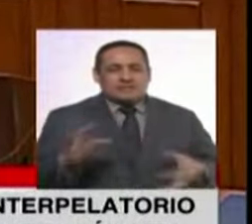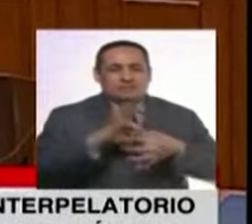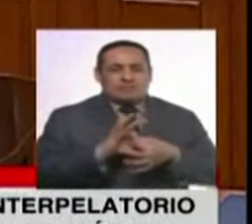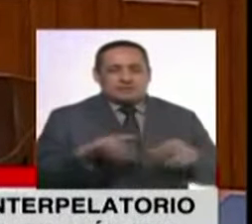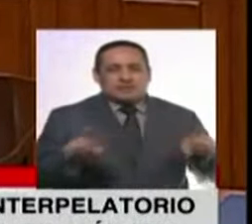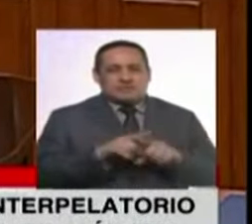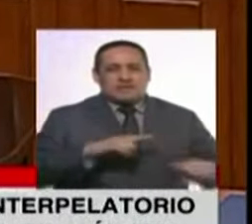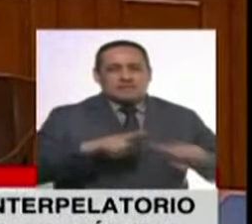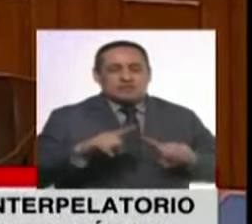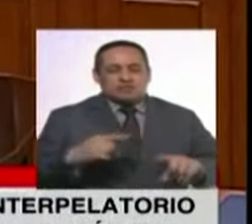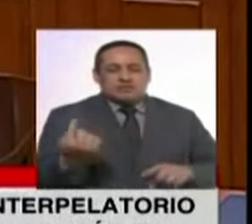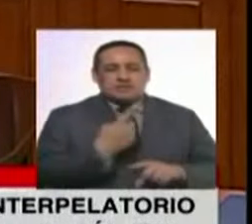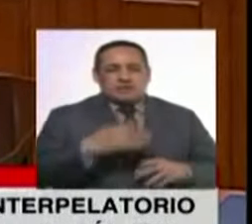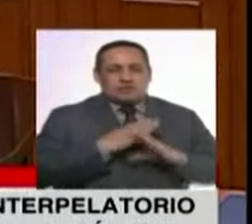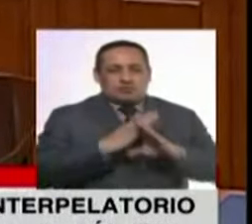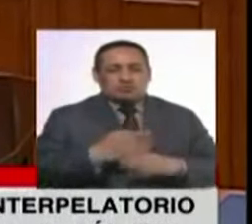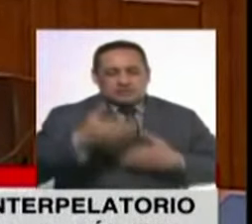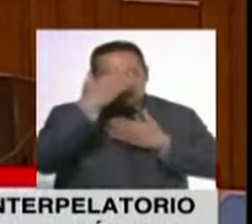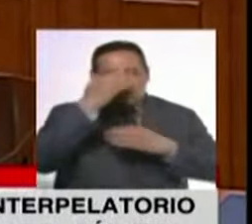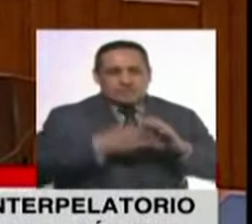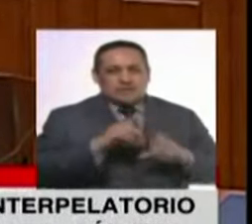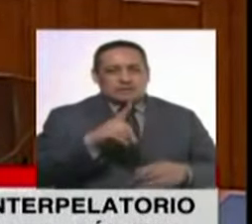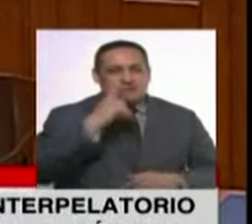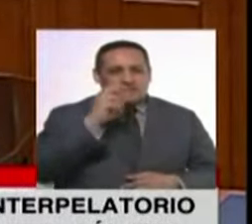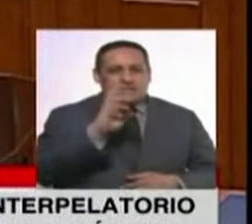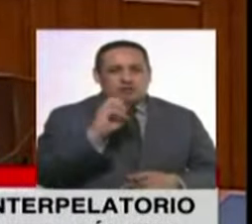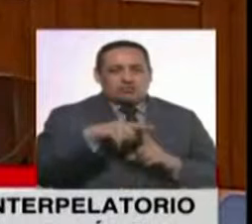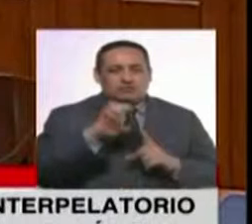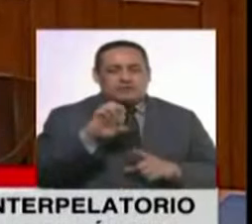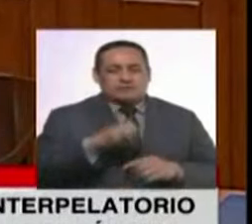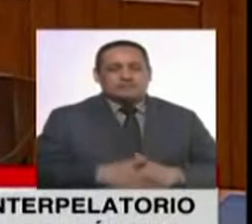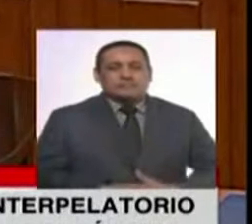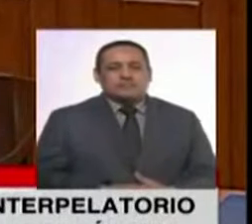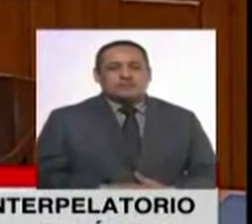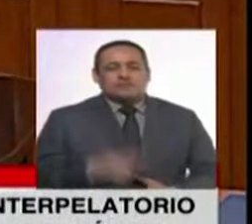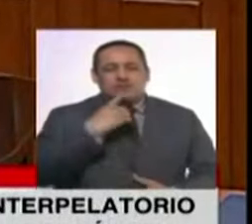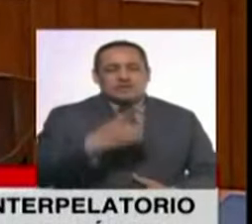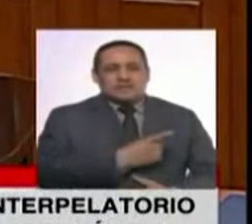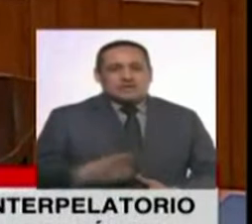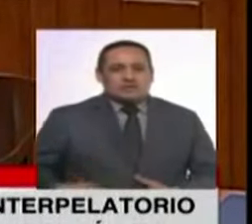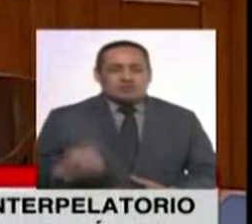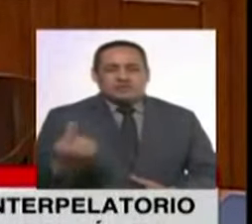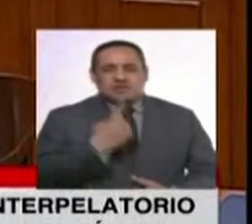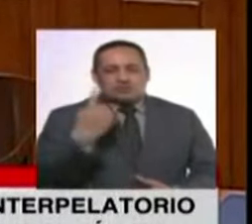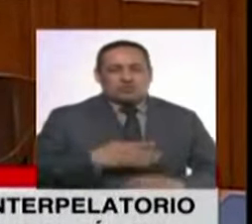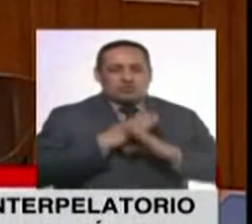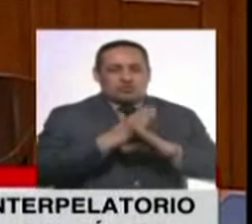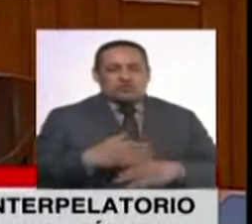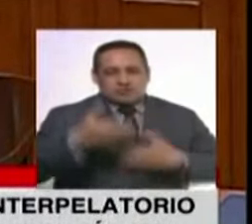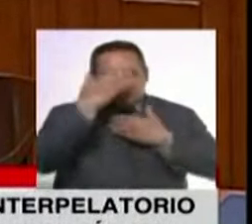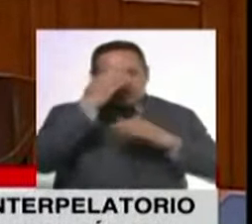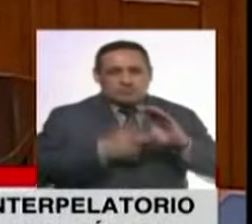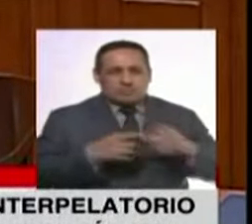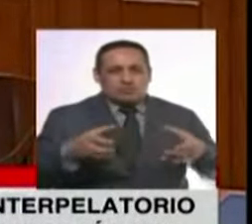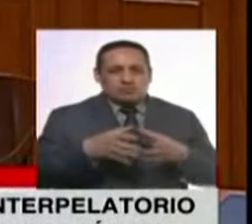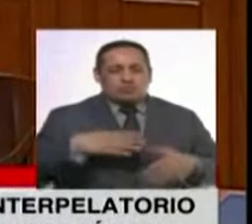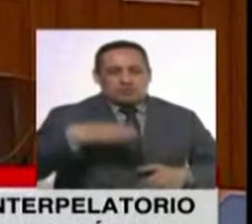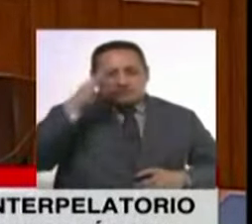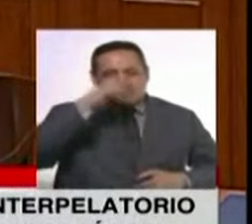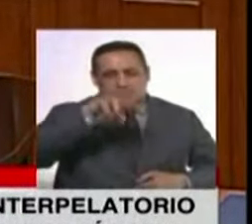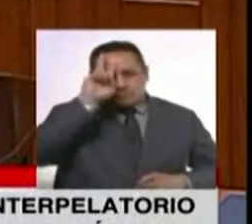de la dirección contra el terrorismo del coche fue director de la dirección contra el turismo de la Policía Nacional del